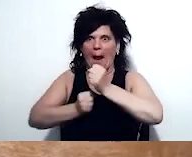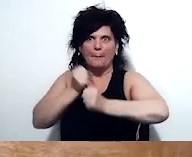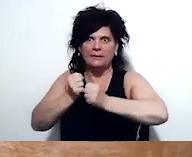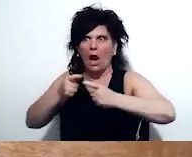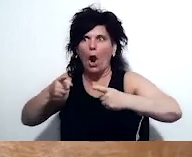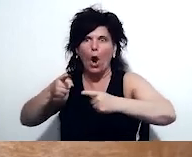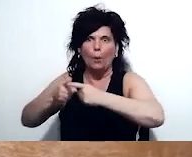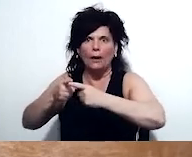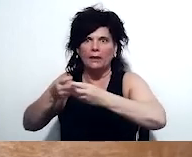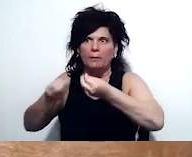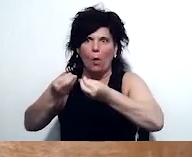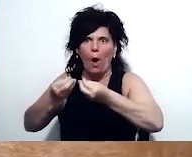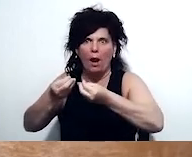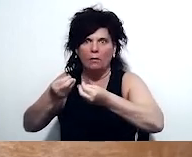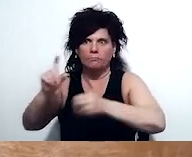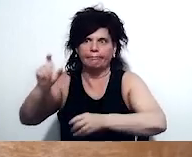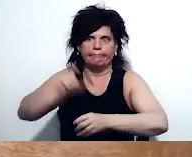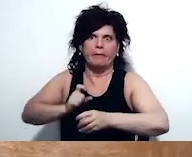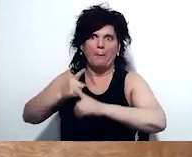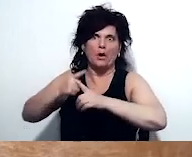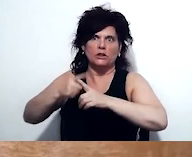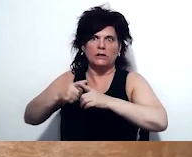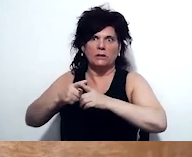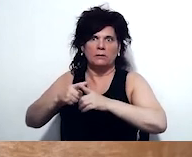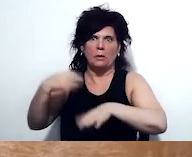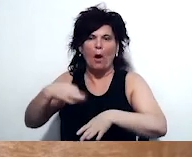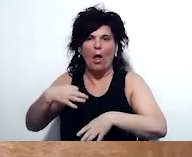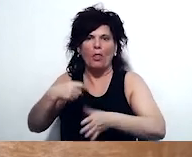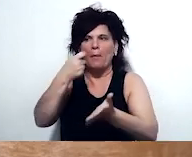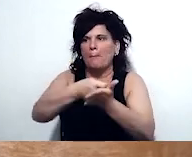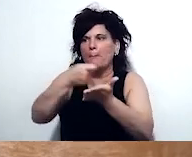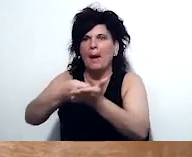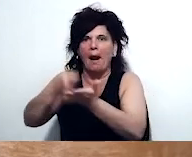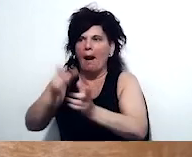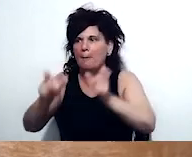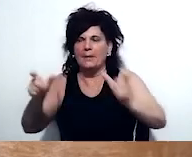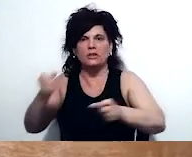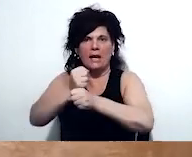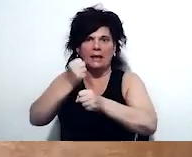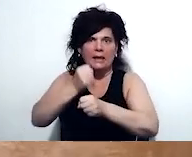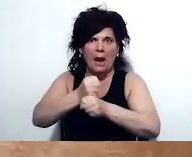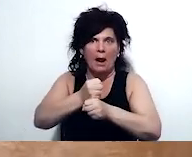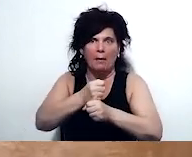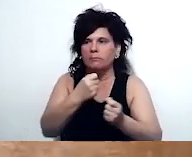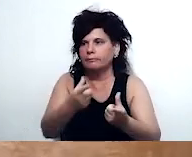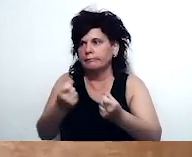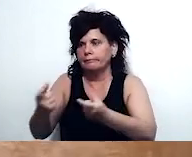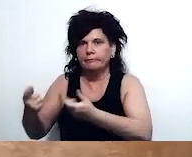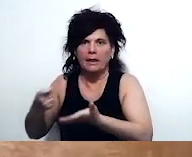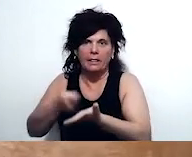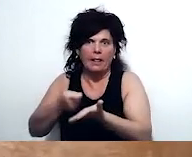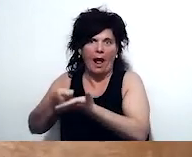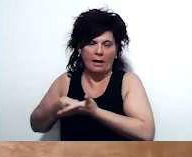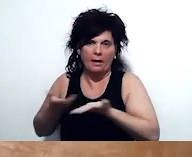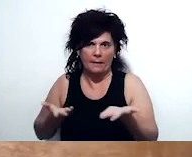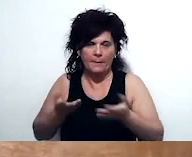si no tiene una rentabilidad positiva, porque no puede pagar los sueldos y pagar la infraestructura, puede hacer alianza público-privada